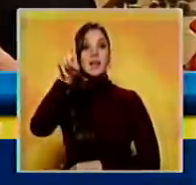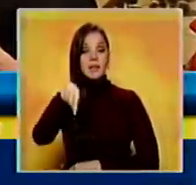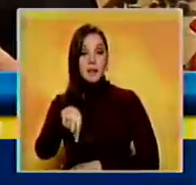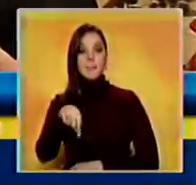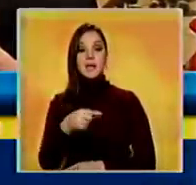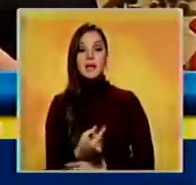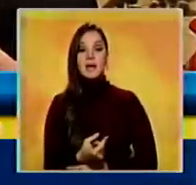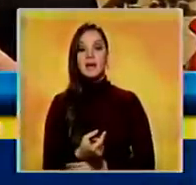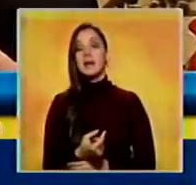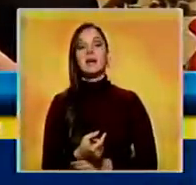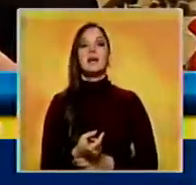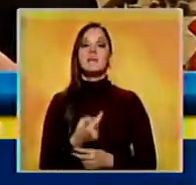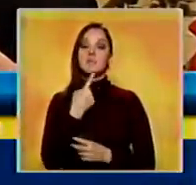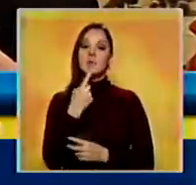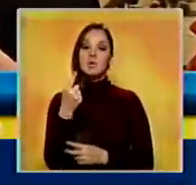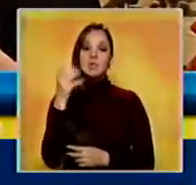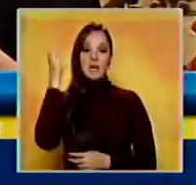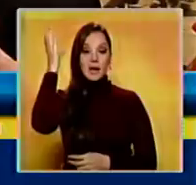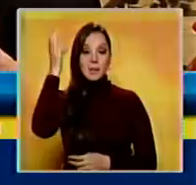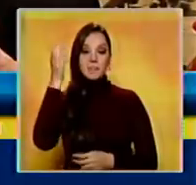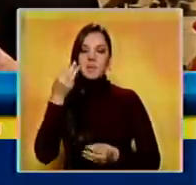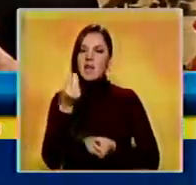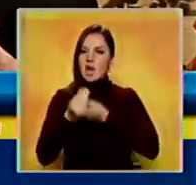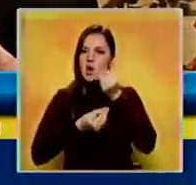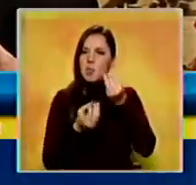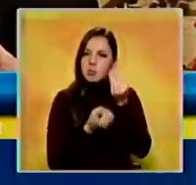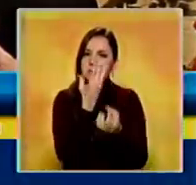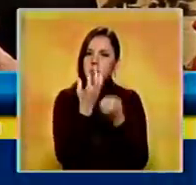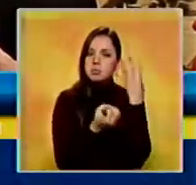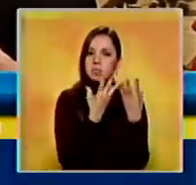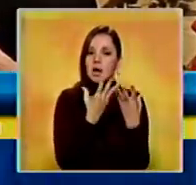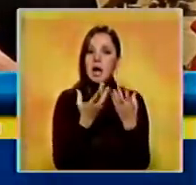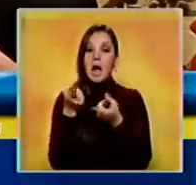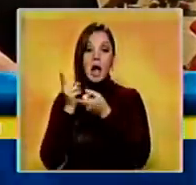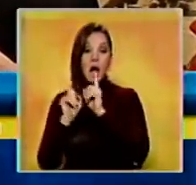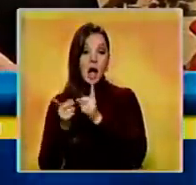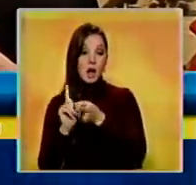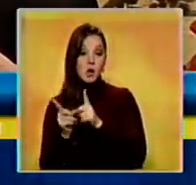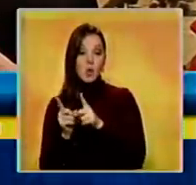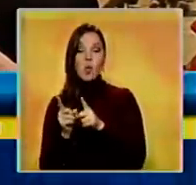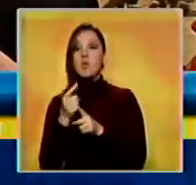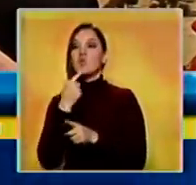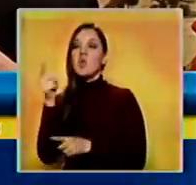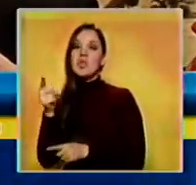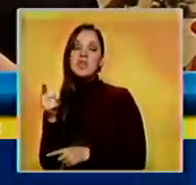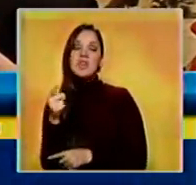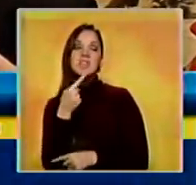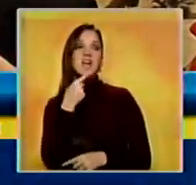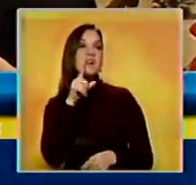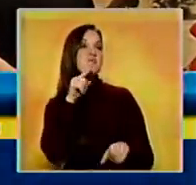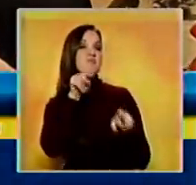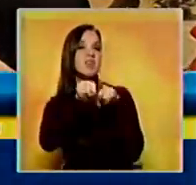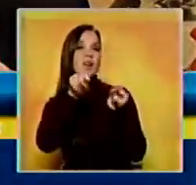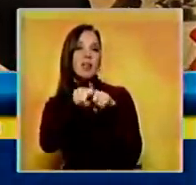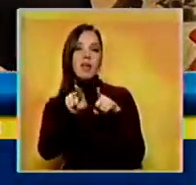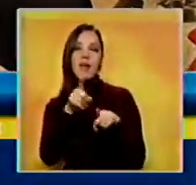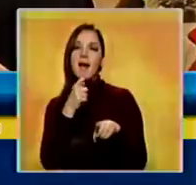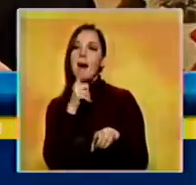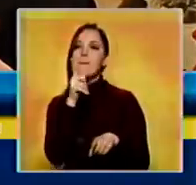instalación de capacidades productivas en Venezuela. Mientras algunos por ahí vienen precisamente con sus malos augurios, hablando de que Venezuela